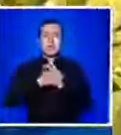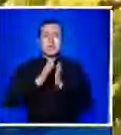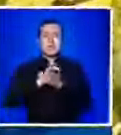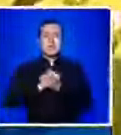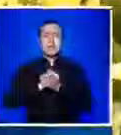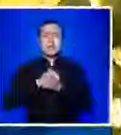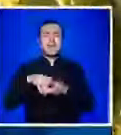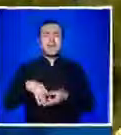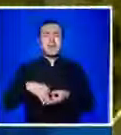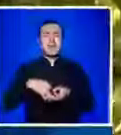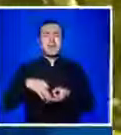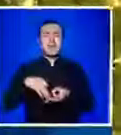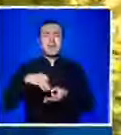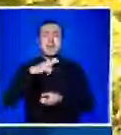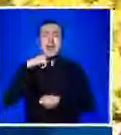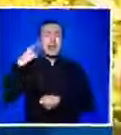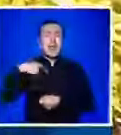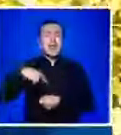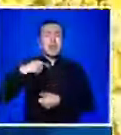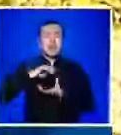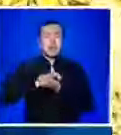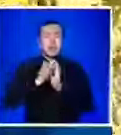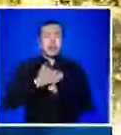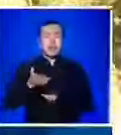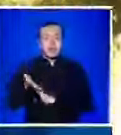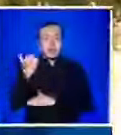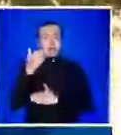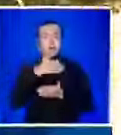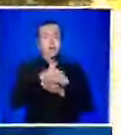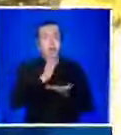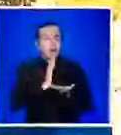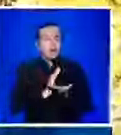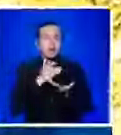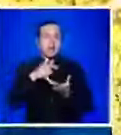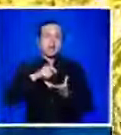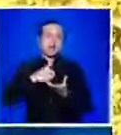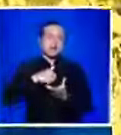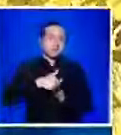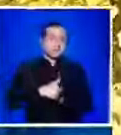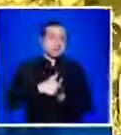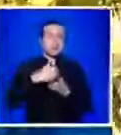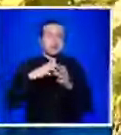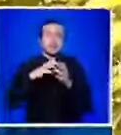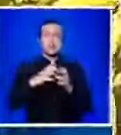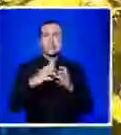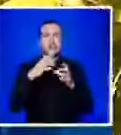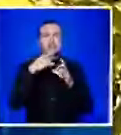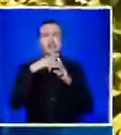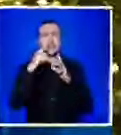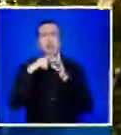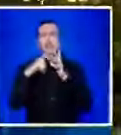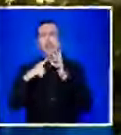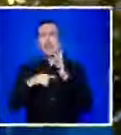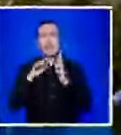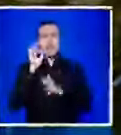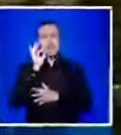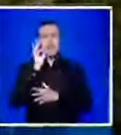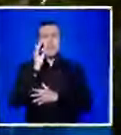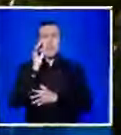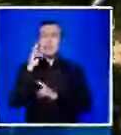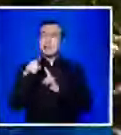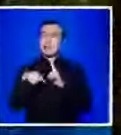noviembre para que puedan cosechar todo lo que es aguacate, cítricos, chirimoyas y entre otros productos también. Y hay